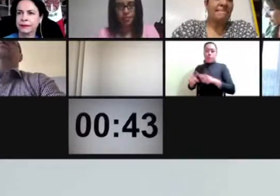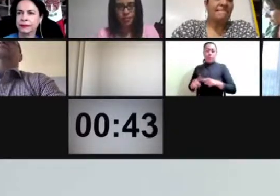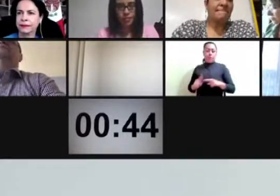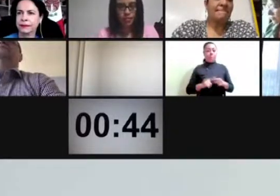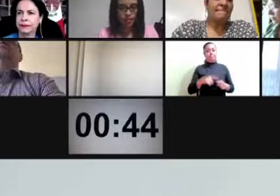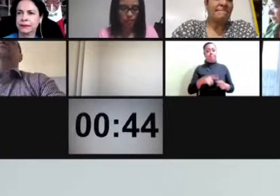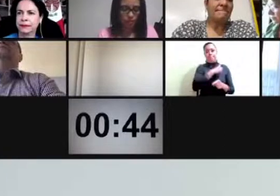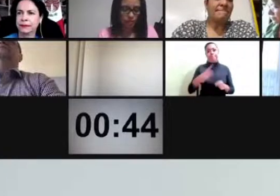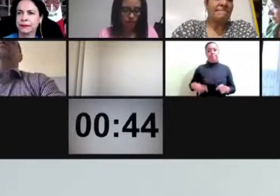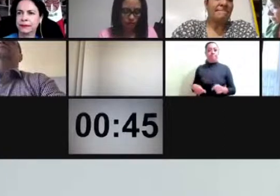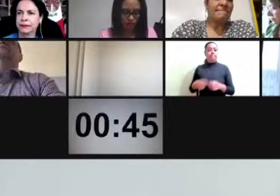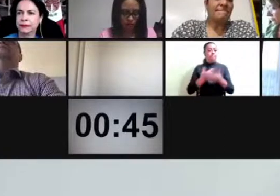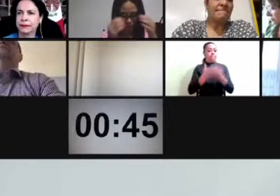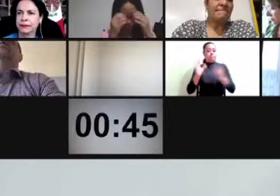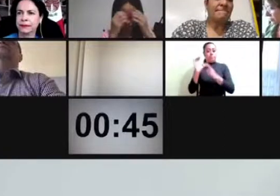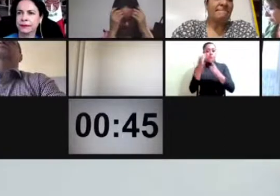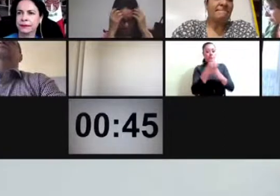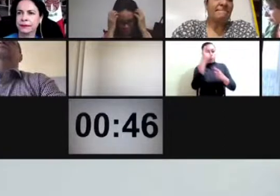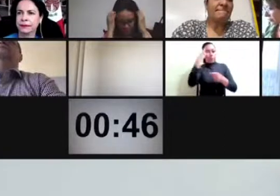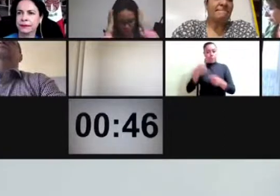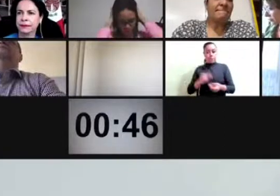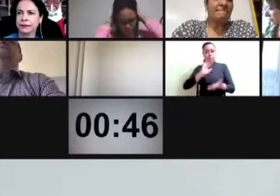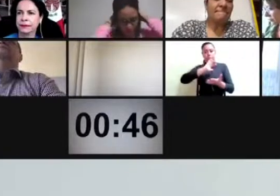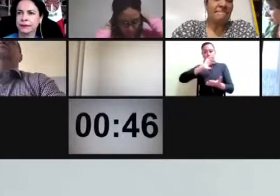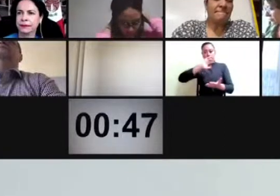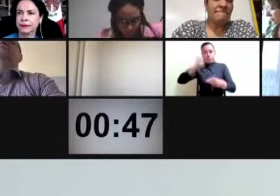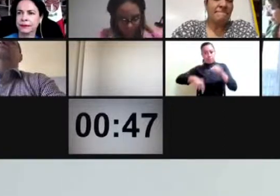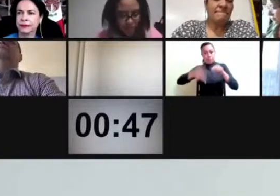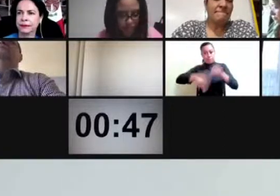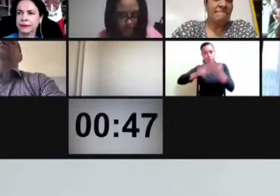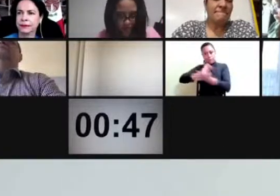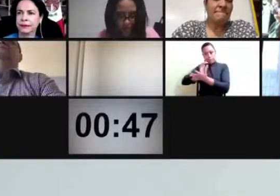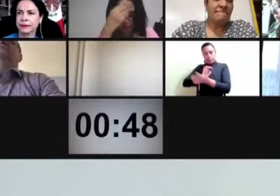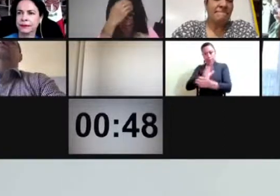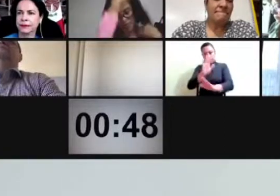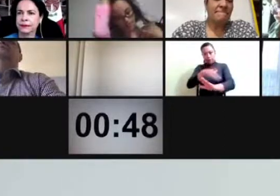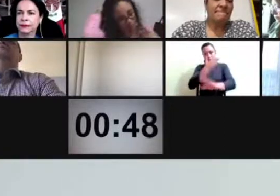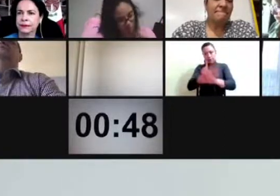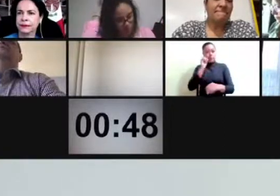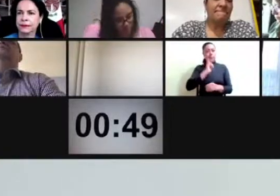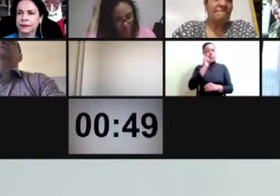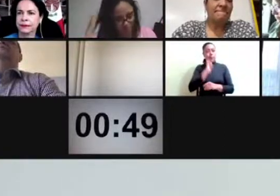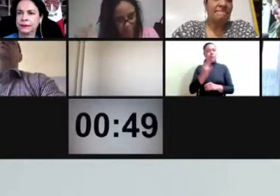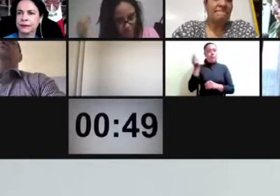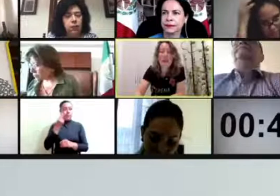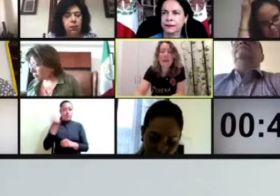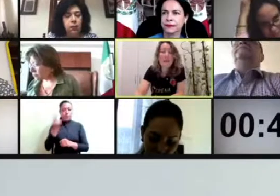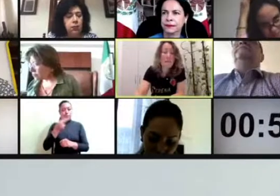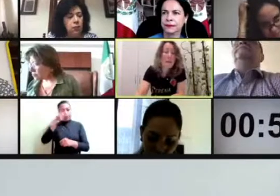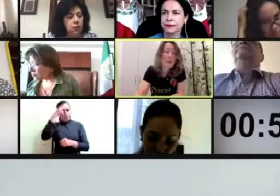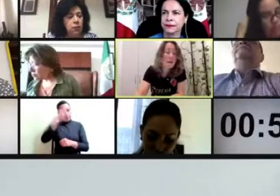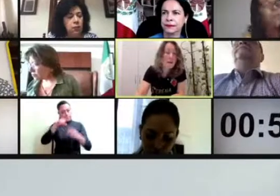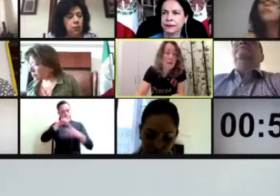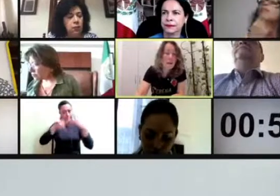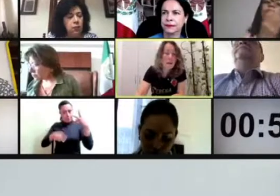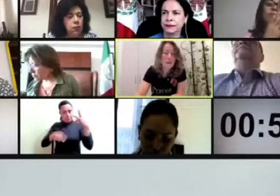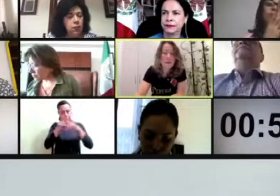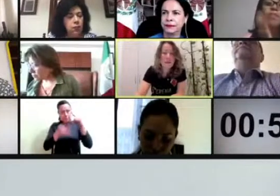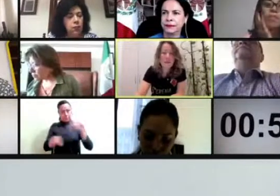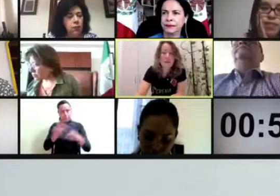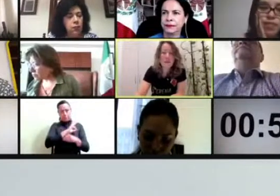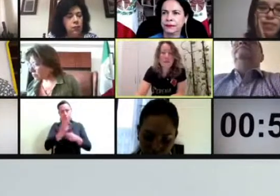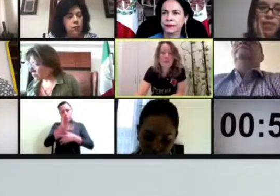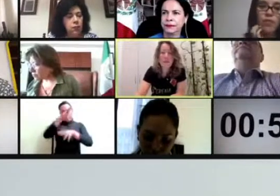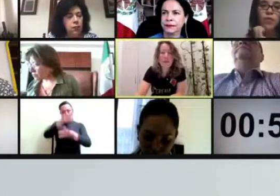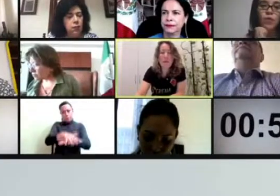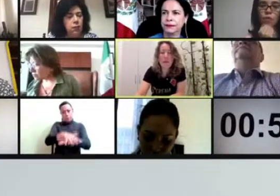de la Discriminación contra la Mujer se ha pronunciado sobre la necesidad de que México implemente de manera correcta órdenes de protección